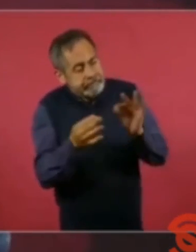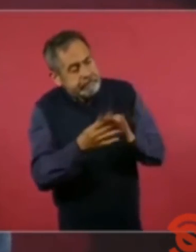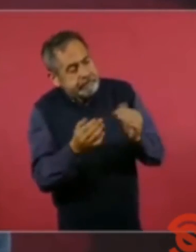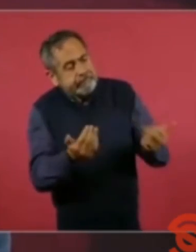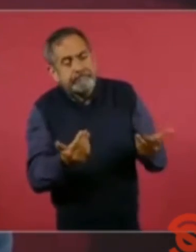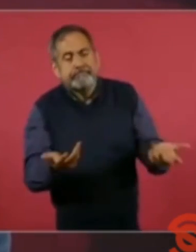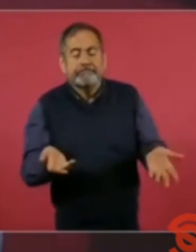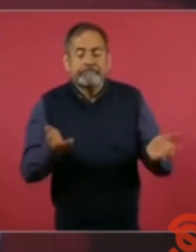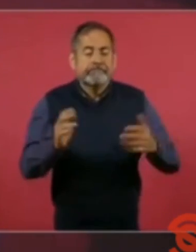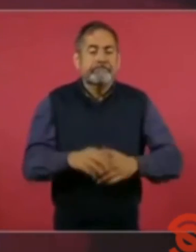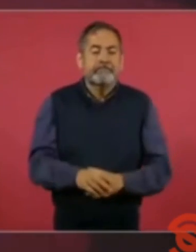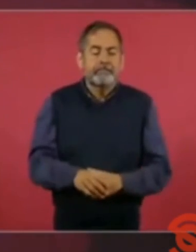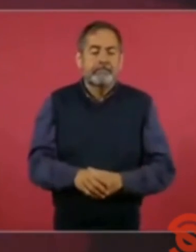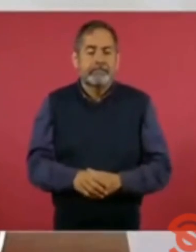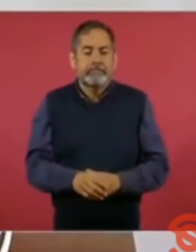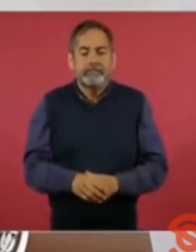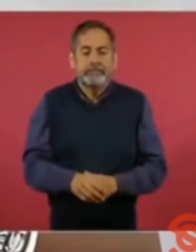decir,